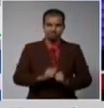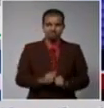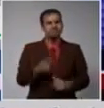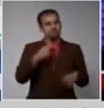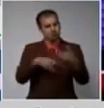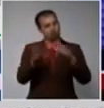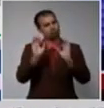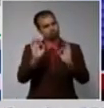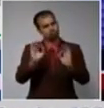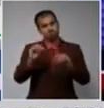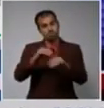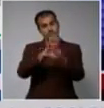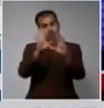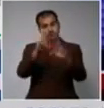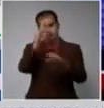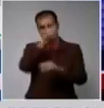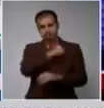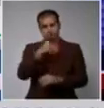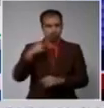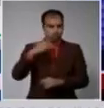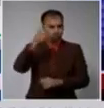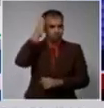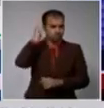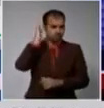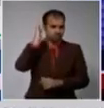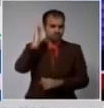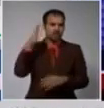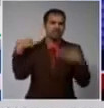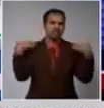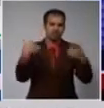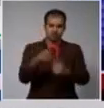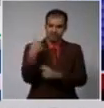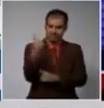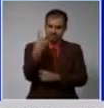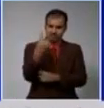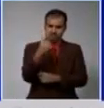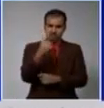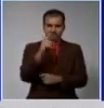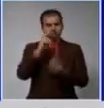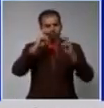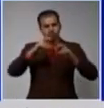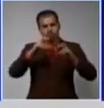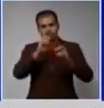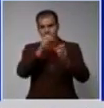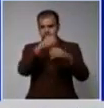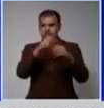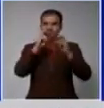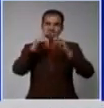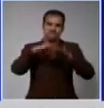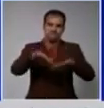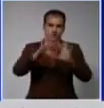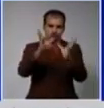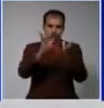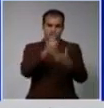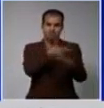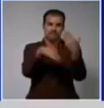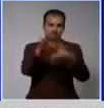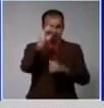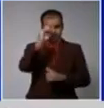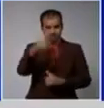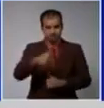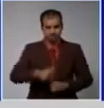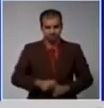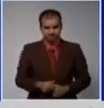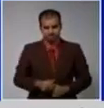mañana, al doctor Francisco Durán García, director nacional de epidemiología del Ministerio de Salud Pública. Bienvenido, doctor, muy buenos días. Buen